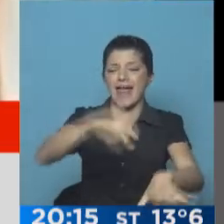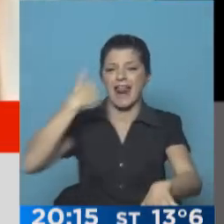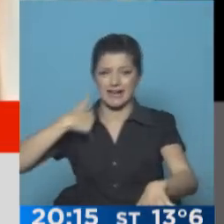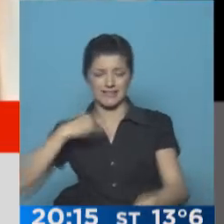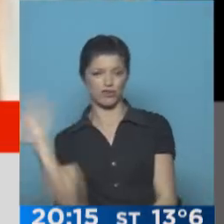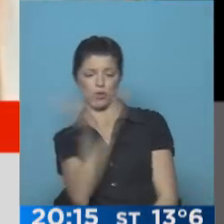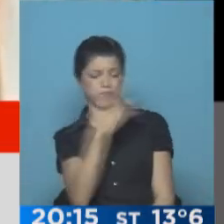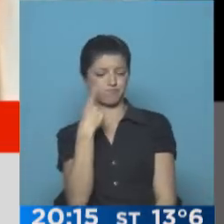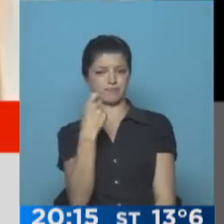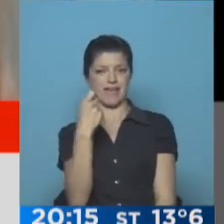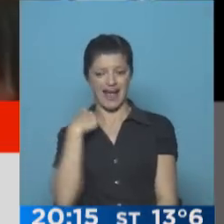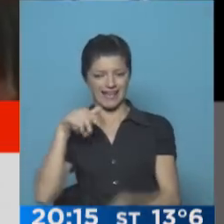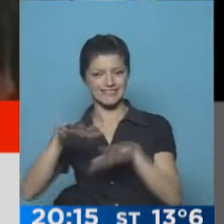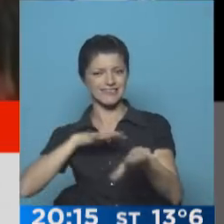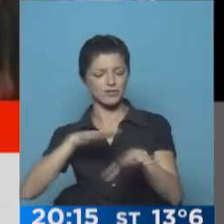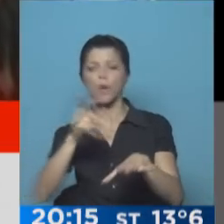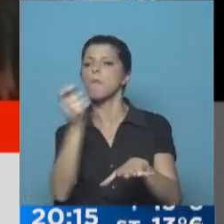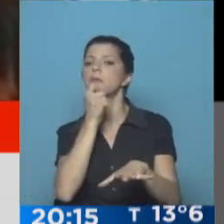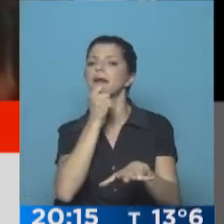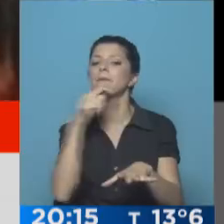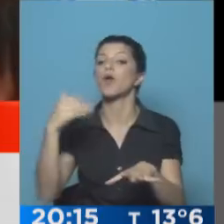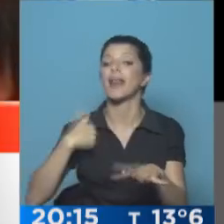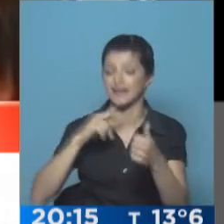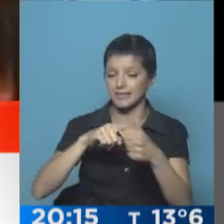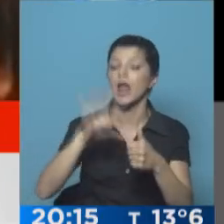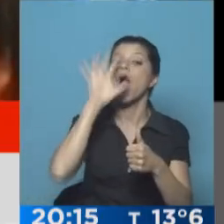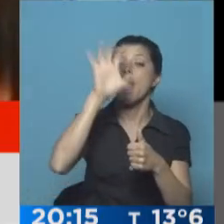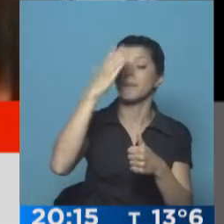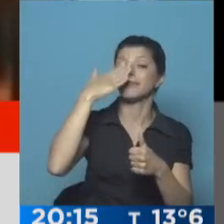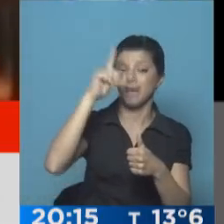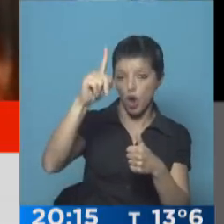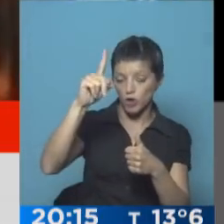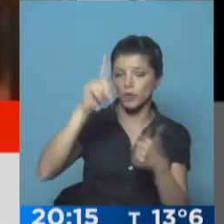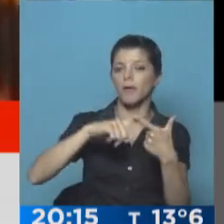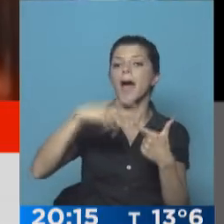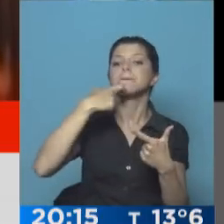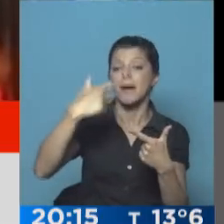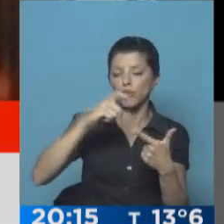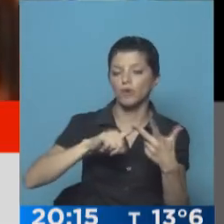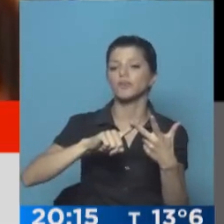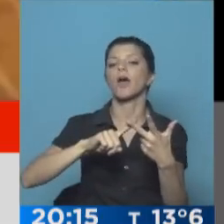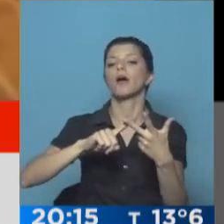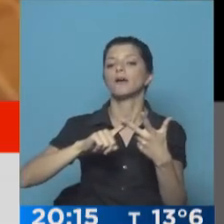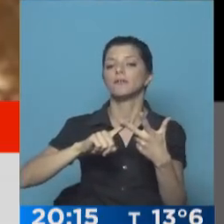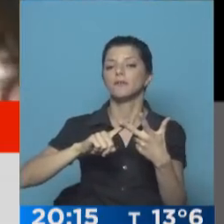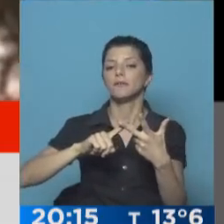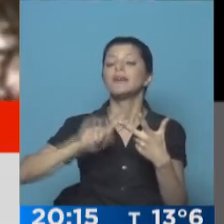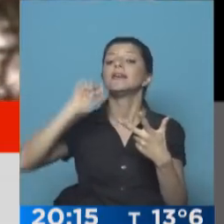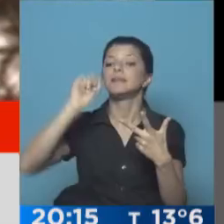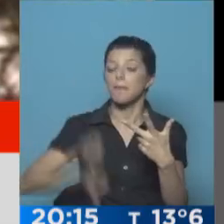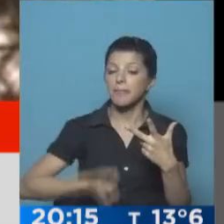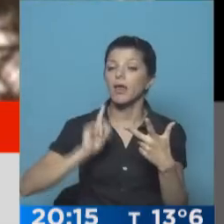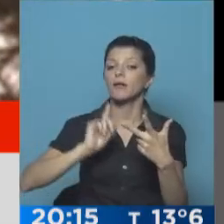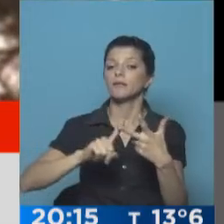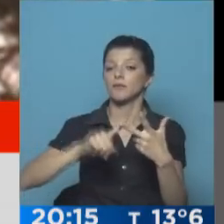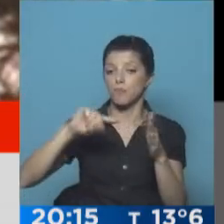Argentina. Se sintió, por ejemplo, en las provincias de Córdoba, de Mendoza y parte de la provincia